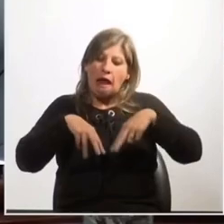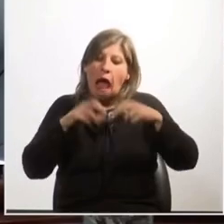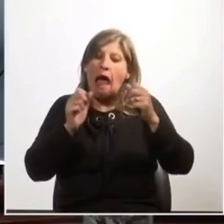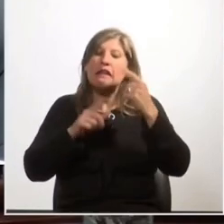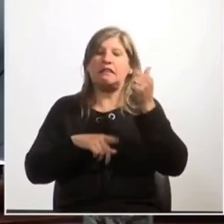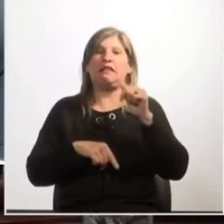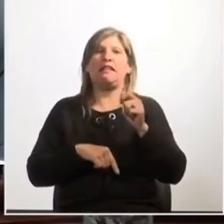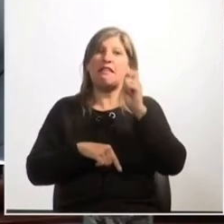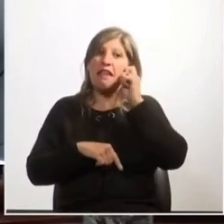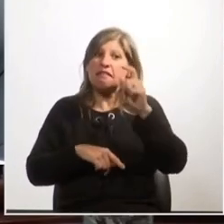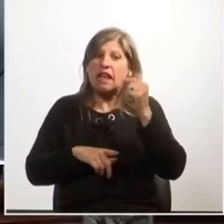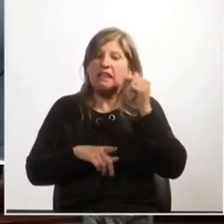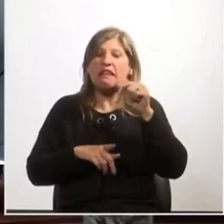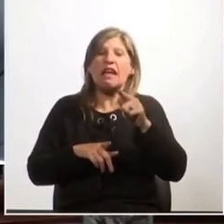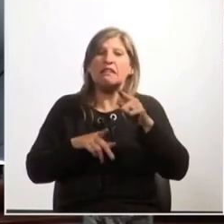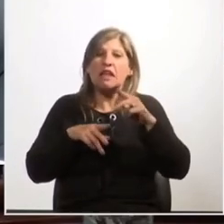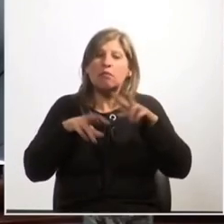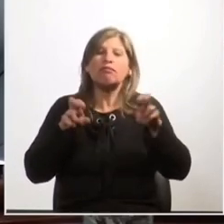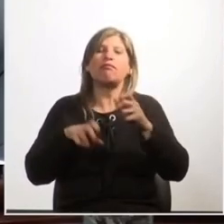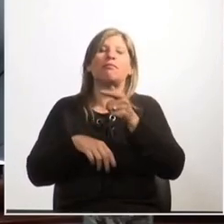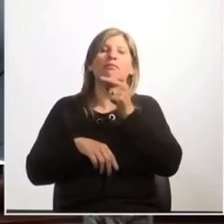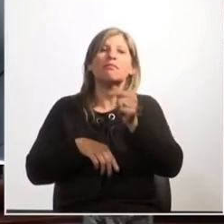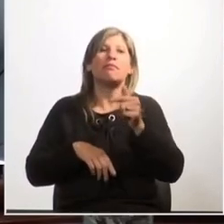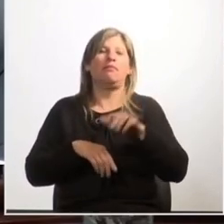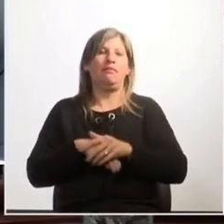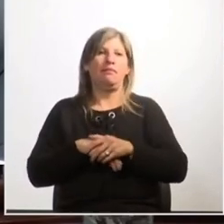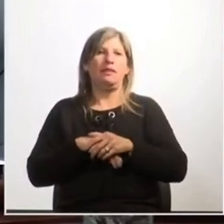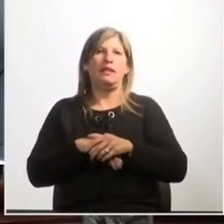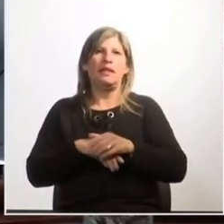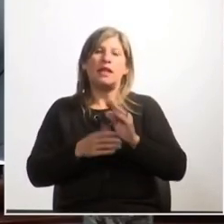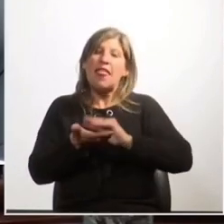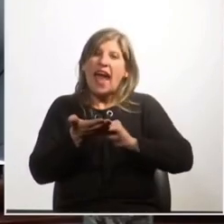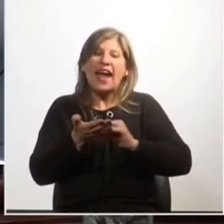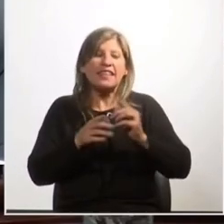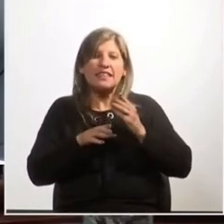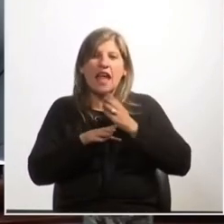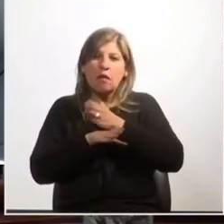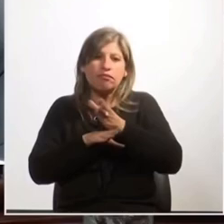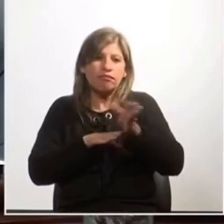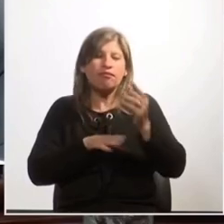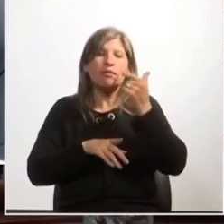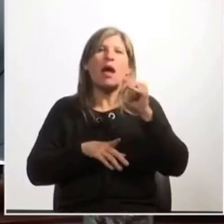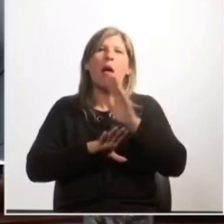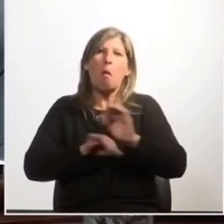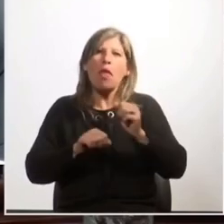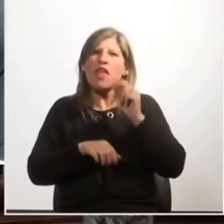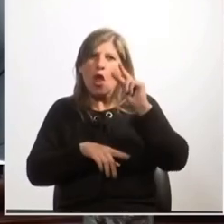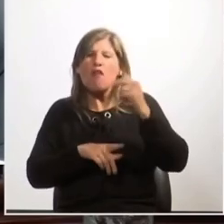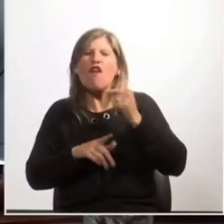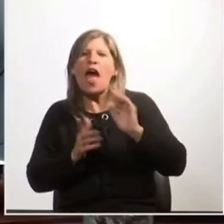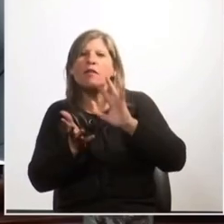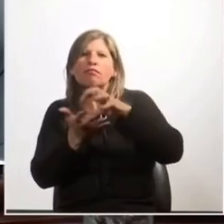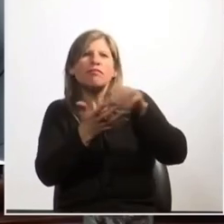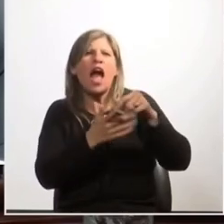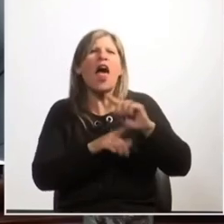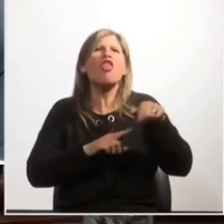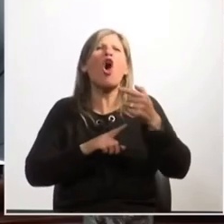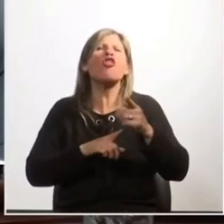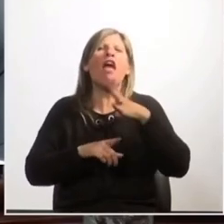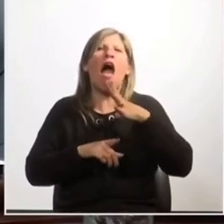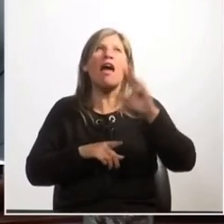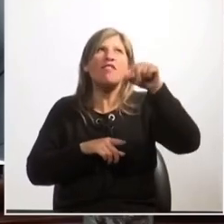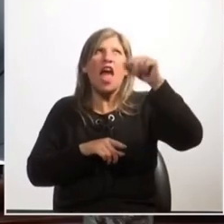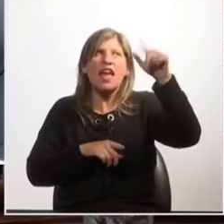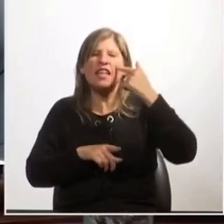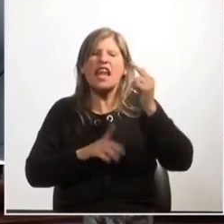así como el diálogo multiagencial, permitiendo identificar los núcleos donde se origina la criminalidad estructural